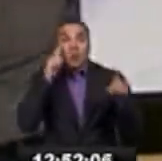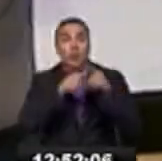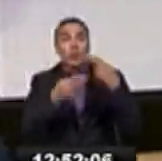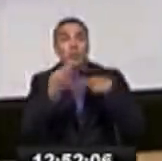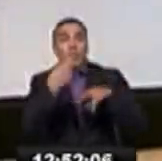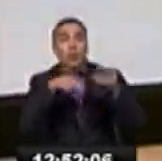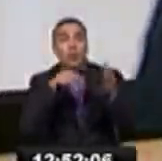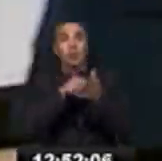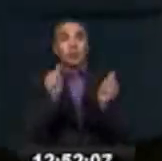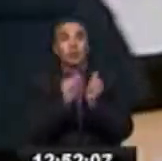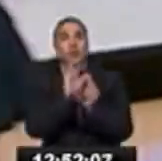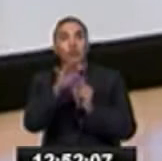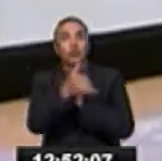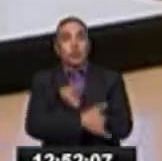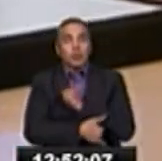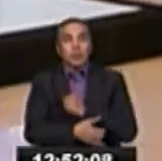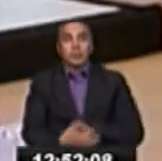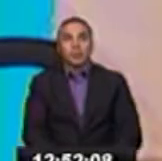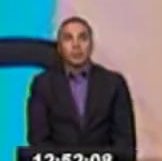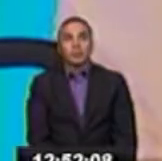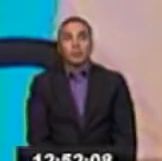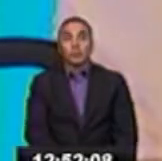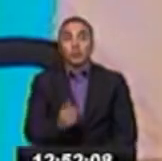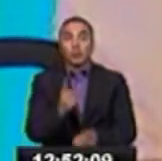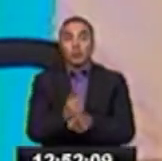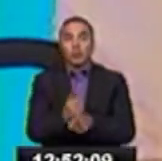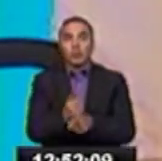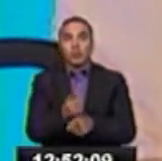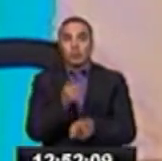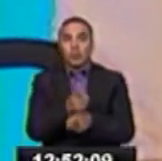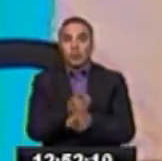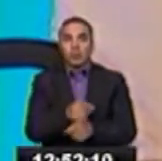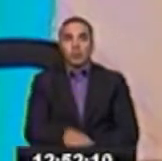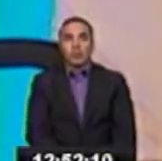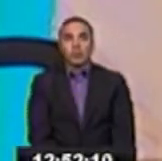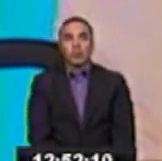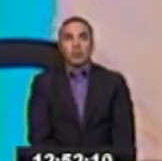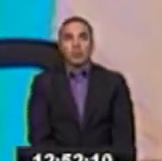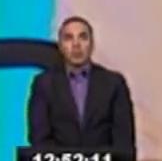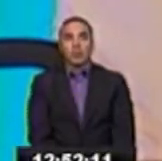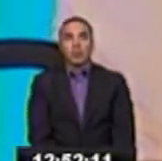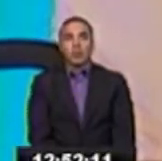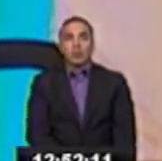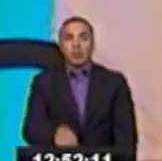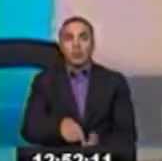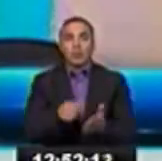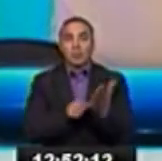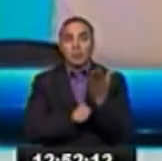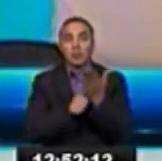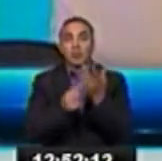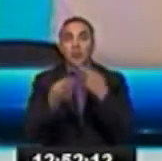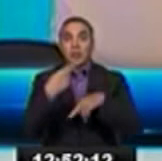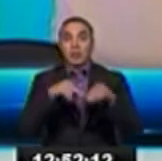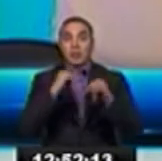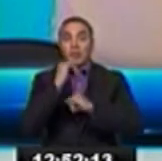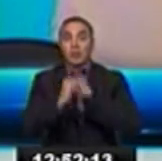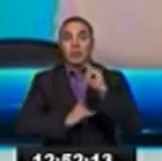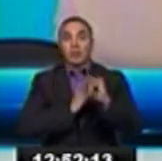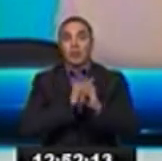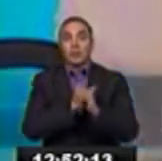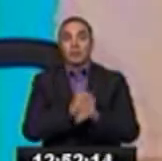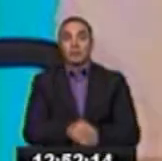comercial con dicha nación. Y por eso es lo que el ministro de Comercio Exterior y el canciller y